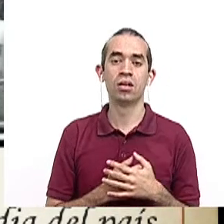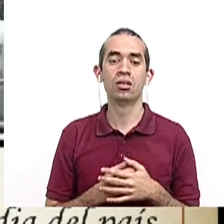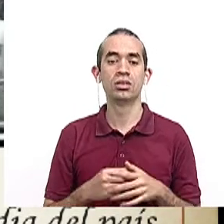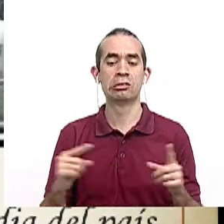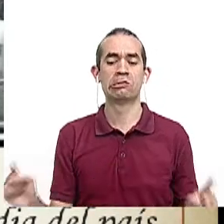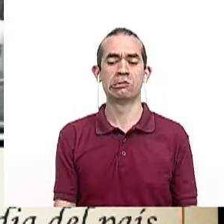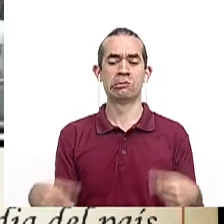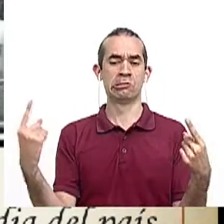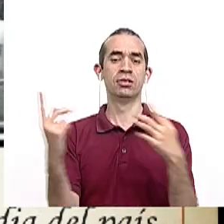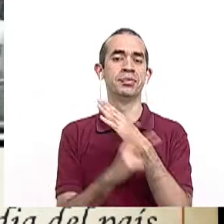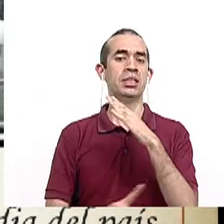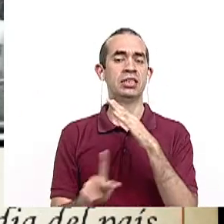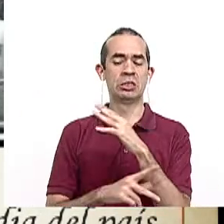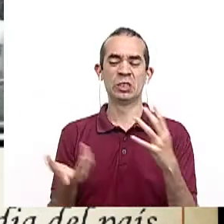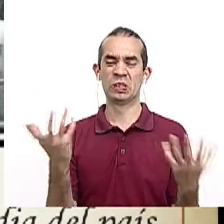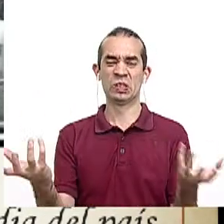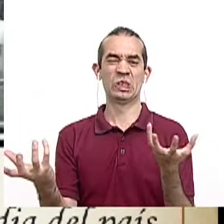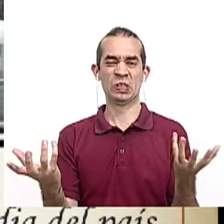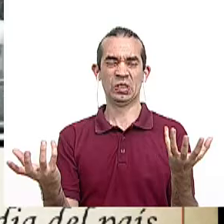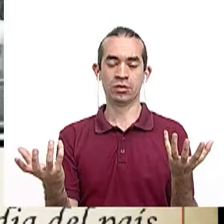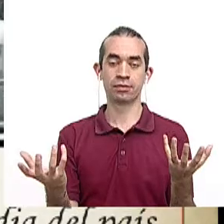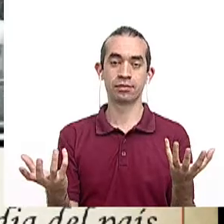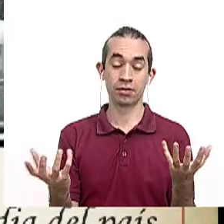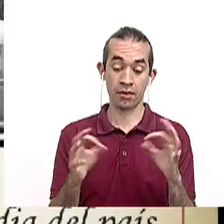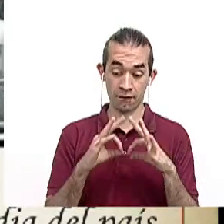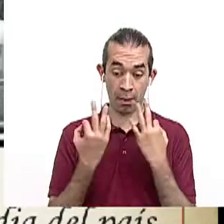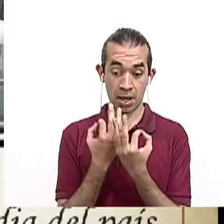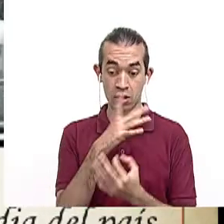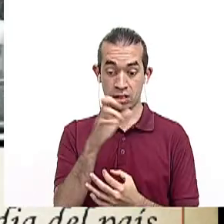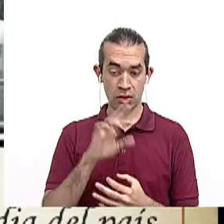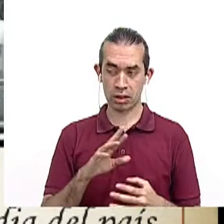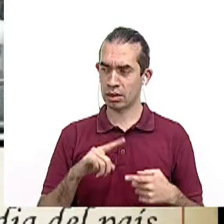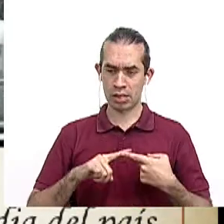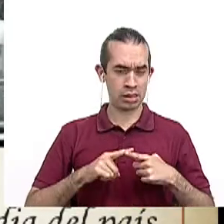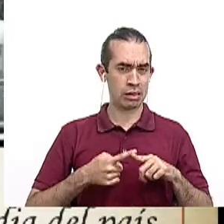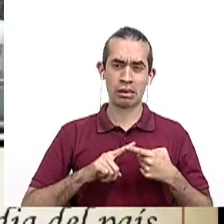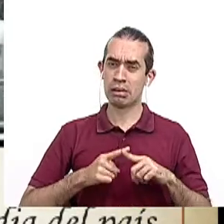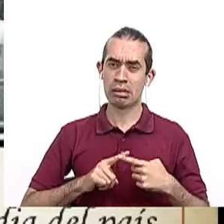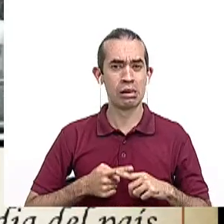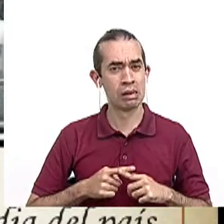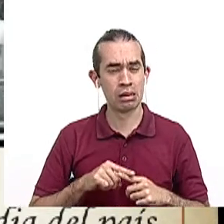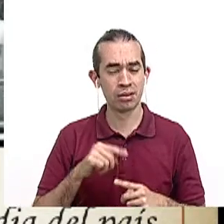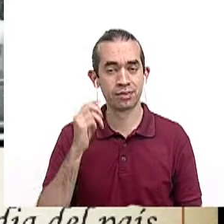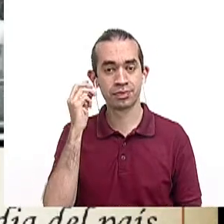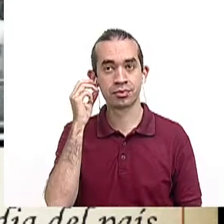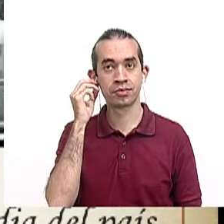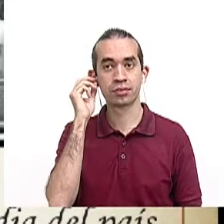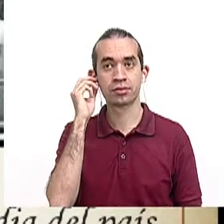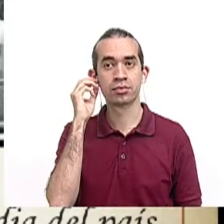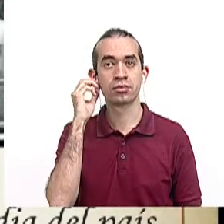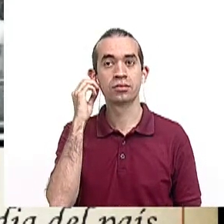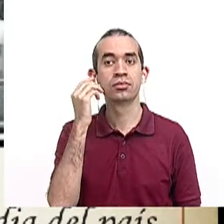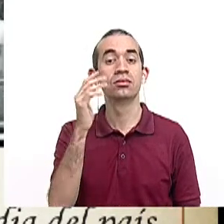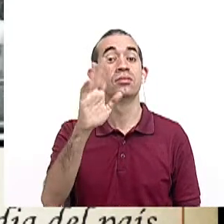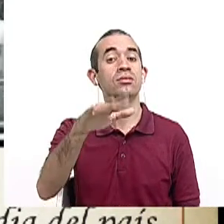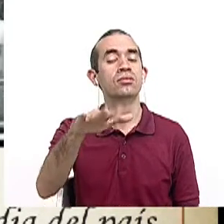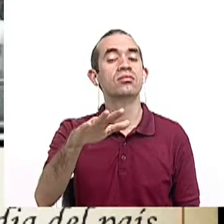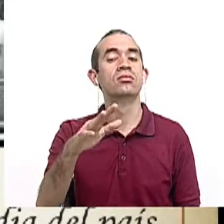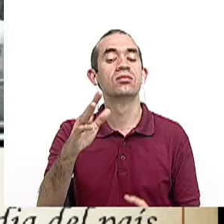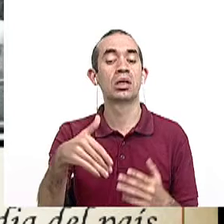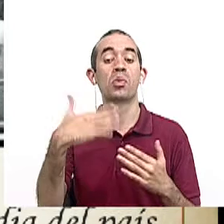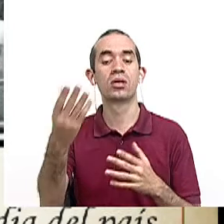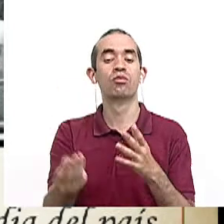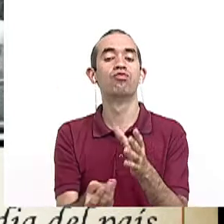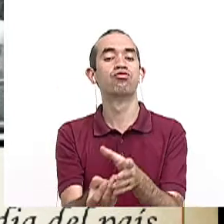y causó dolor, evidentemente, en la familia costarricense. No obstante, lo que surgiría a partir de ahí